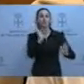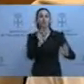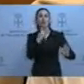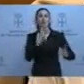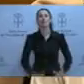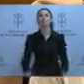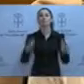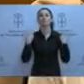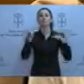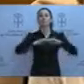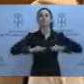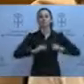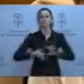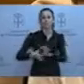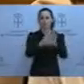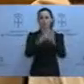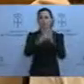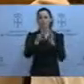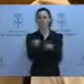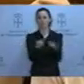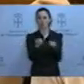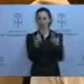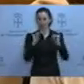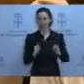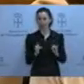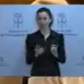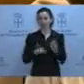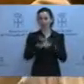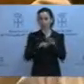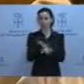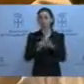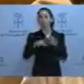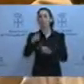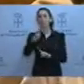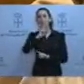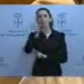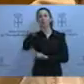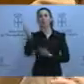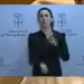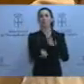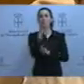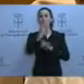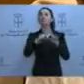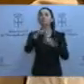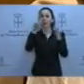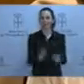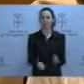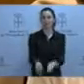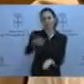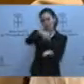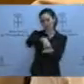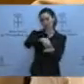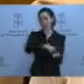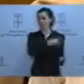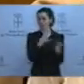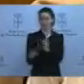encargada de una exploración conjunta y coordinada de diversos recursos, que luego enumeraremos, que va a crear una fundación, como efectivamente después se crea, y se crea un plan